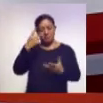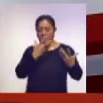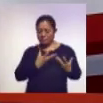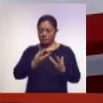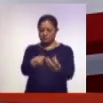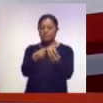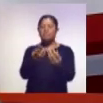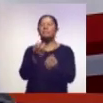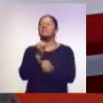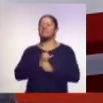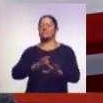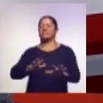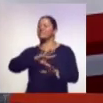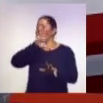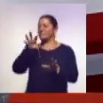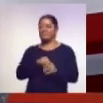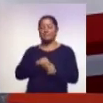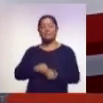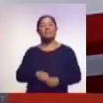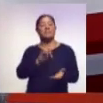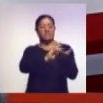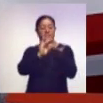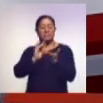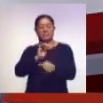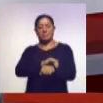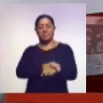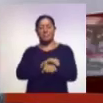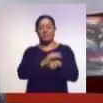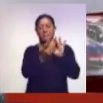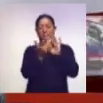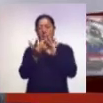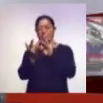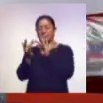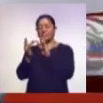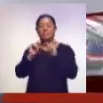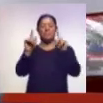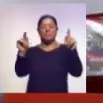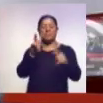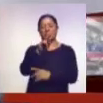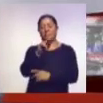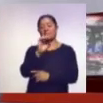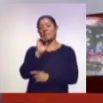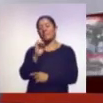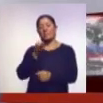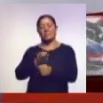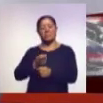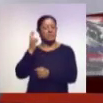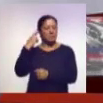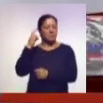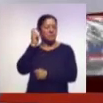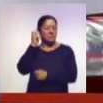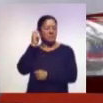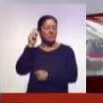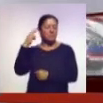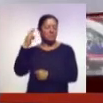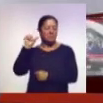toda la información. Gracias a nuestros amigos que nos sintonizan a través de Tlaxcala Televisión o nos van escuchando en este momento